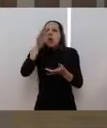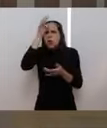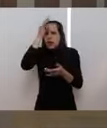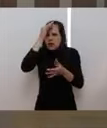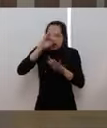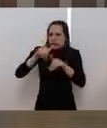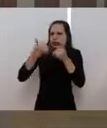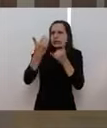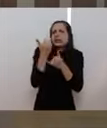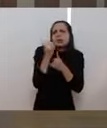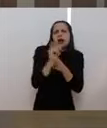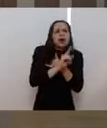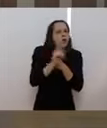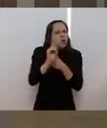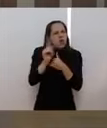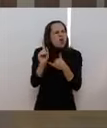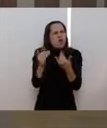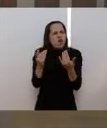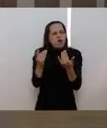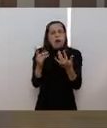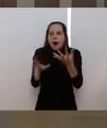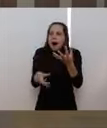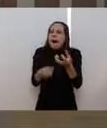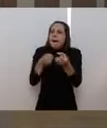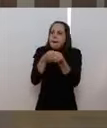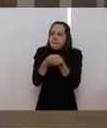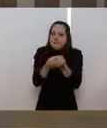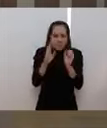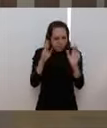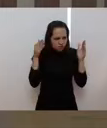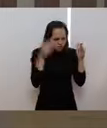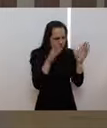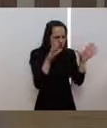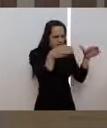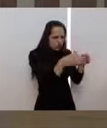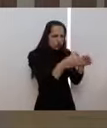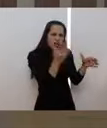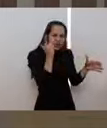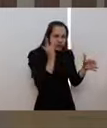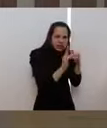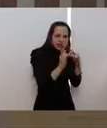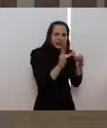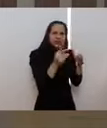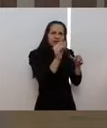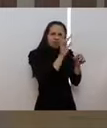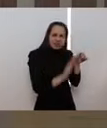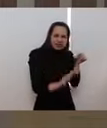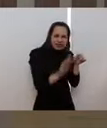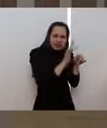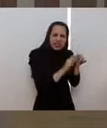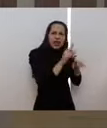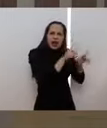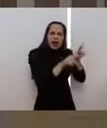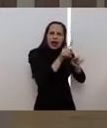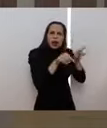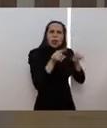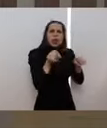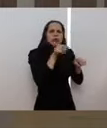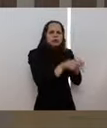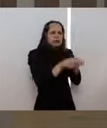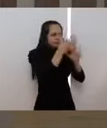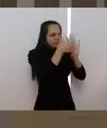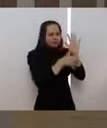también hacer un apoyo hacia las direcciones de sanidad en las diferentes ciudades sobre patologías que en su momento no tenían la disponibilidad